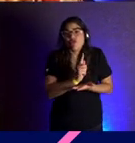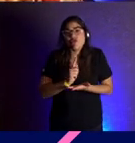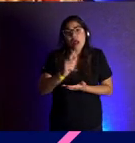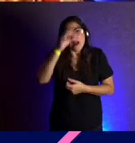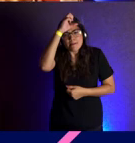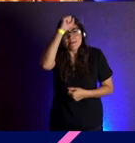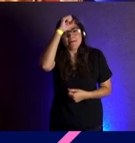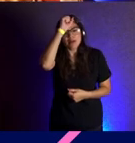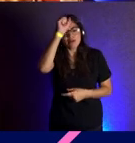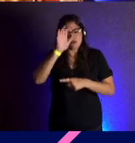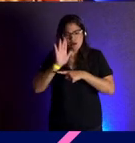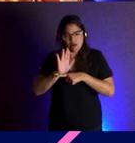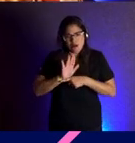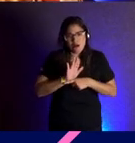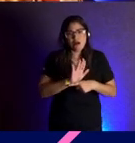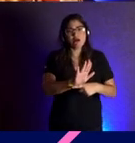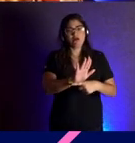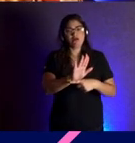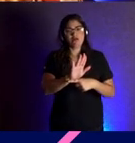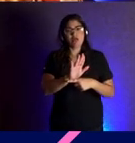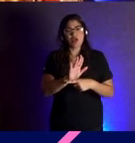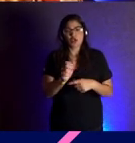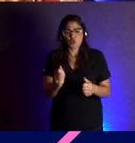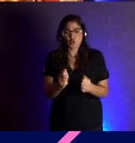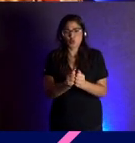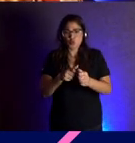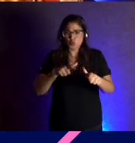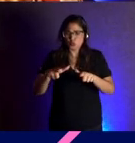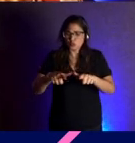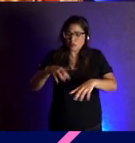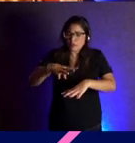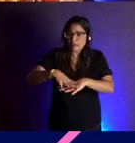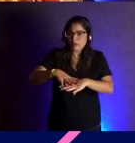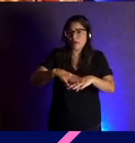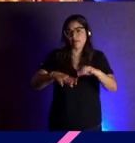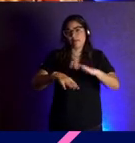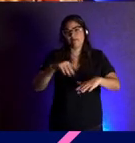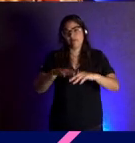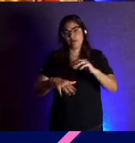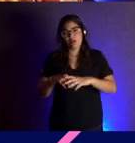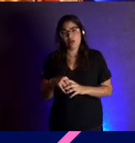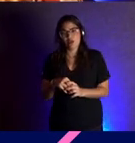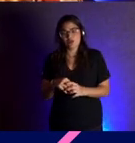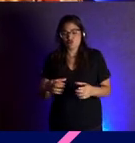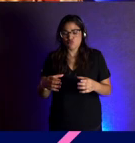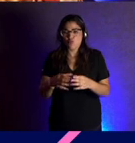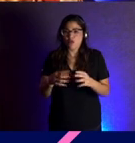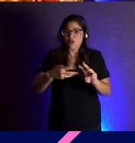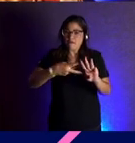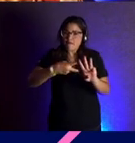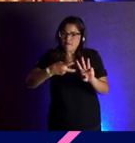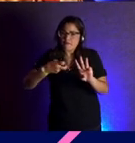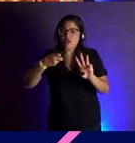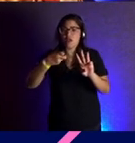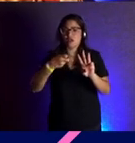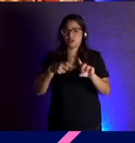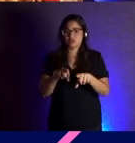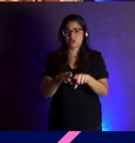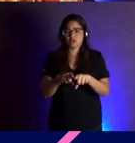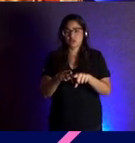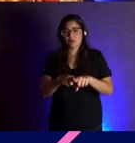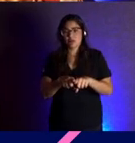con matemáticos. Trabajen con comunidades indígenas. Trabajen con científicos, con académicos.